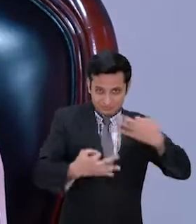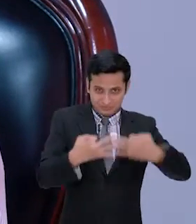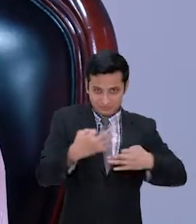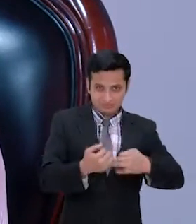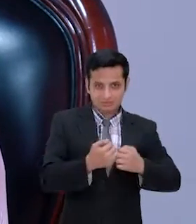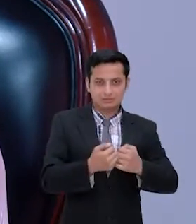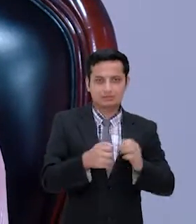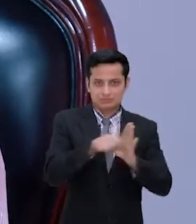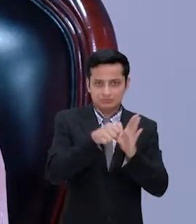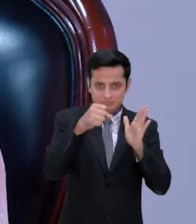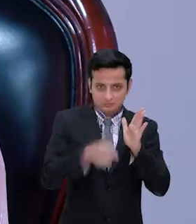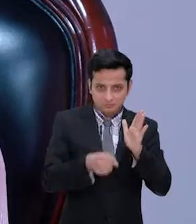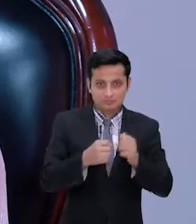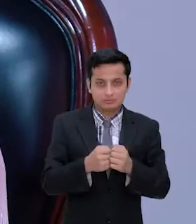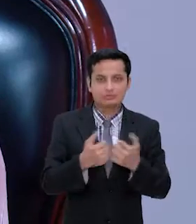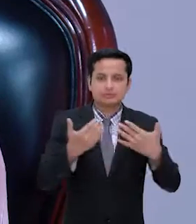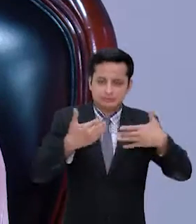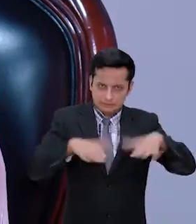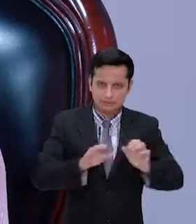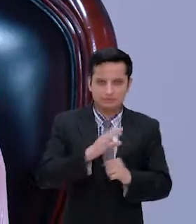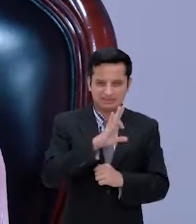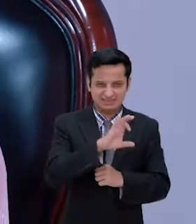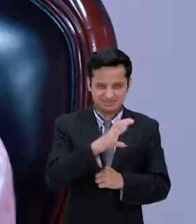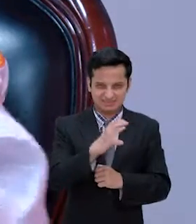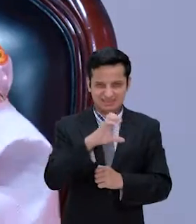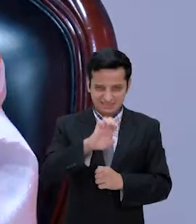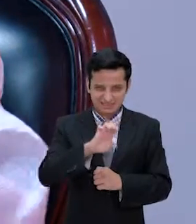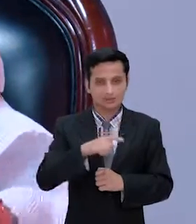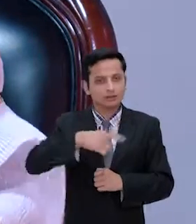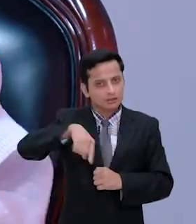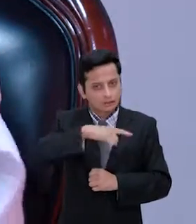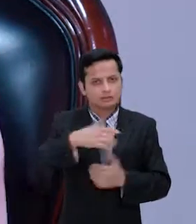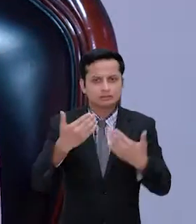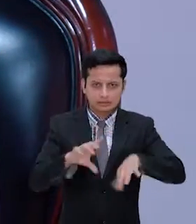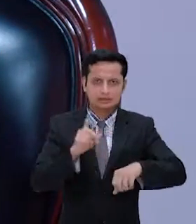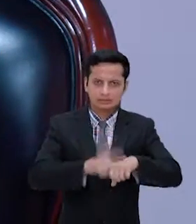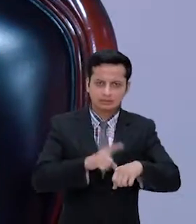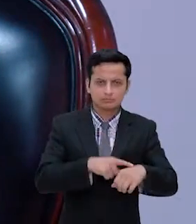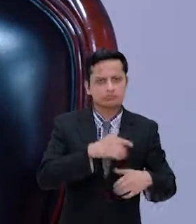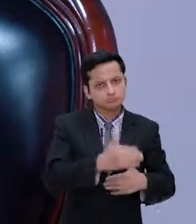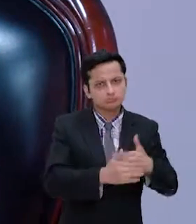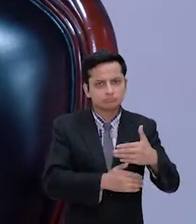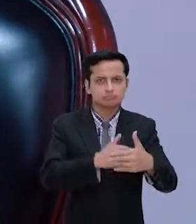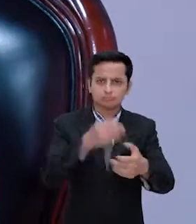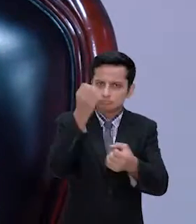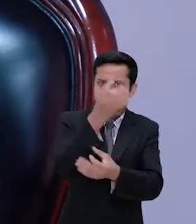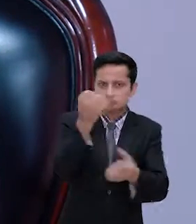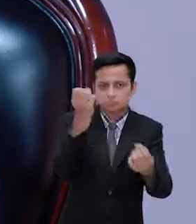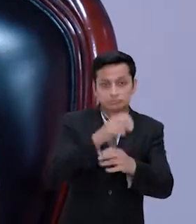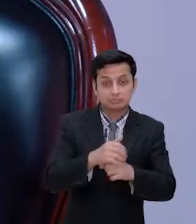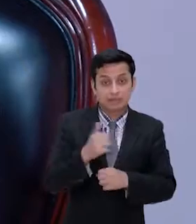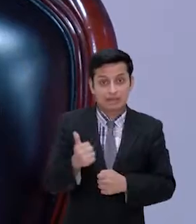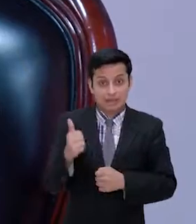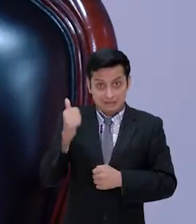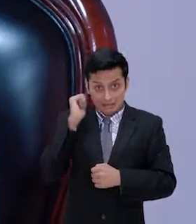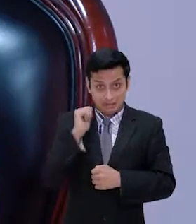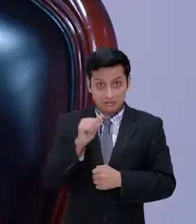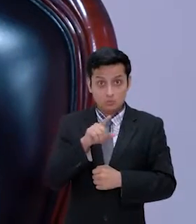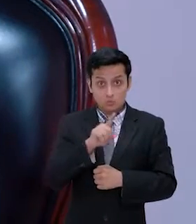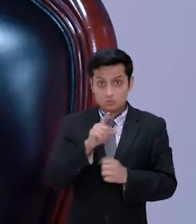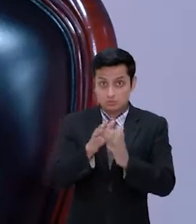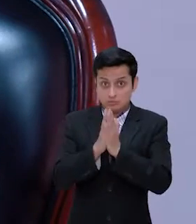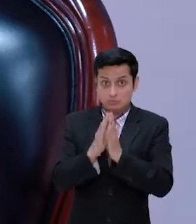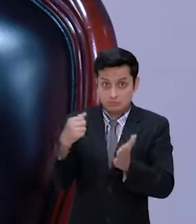Tribunal Contencioso Electoral. El Tribunal Contencioso Electoral, en el marco de sus tiempos, también se ha estado pronunciando. El día de